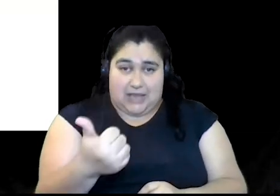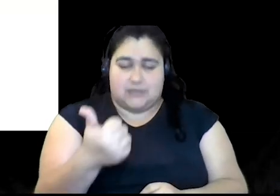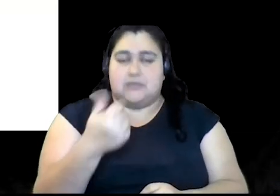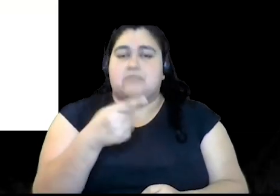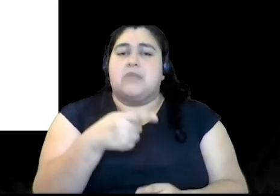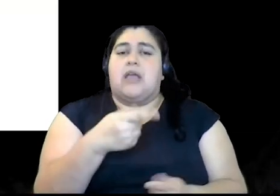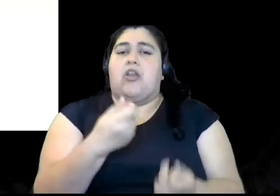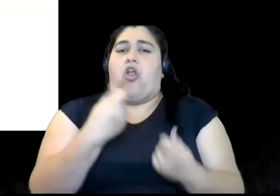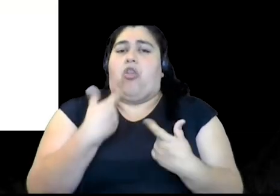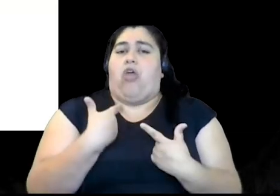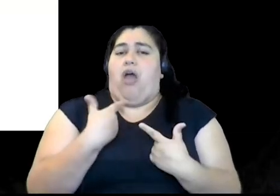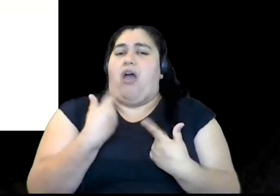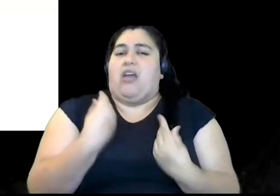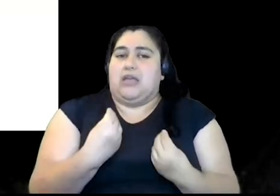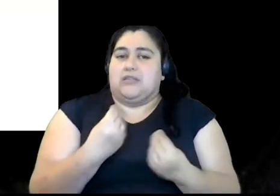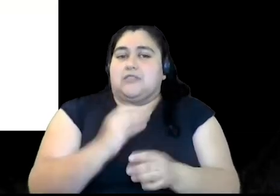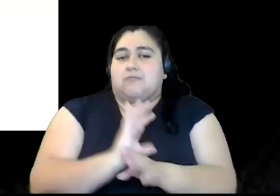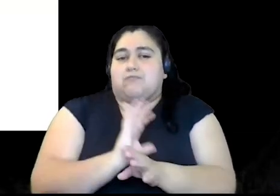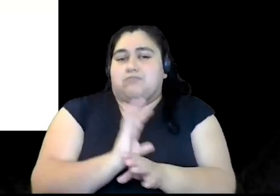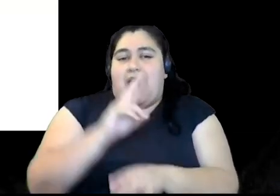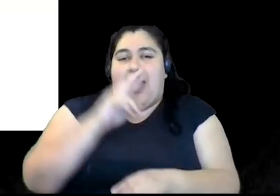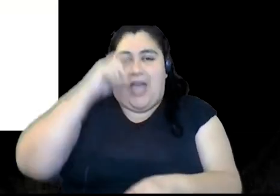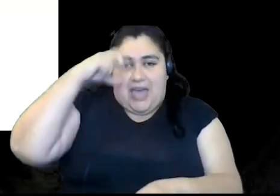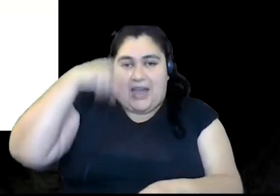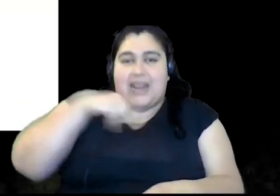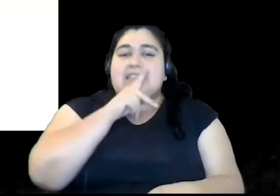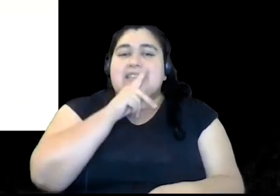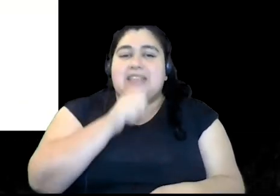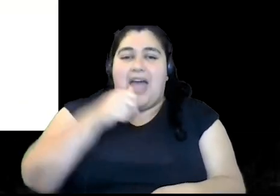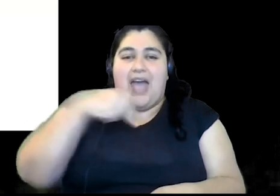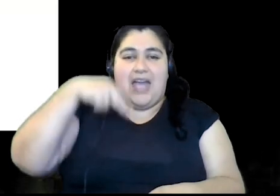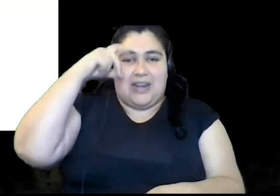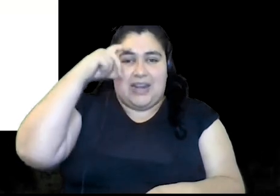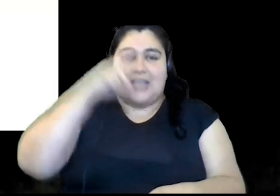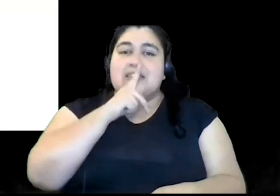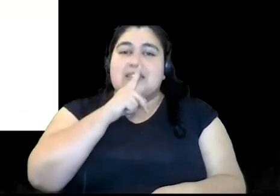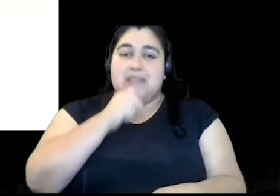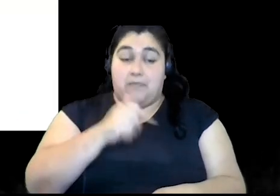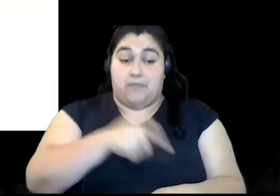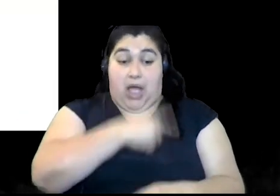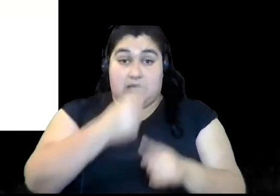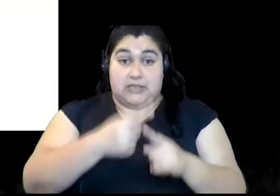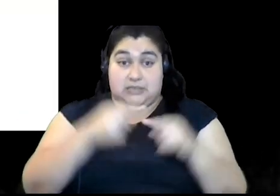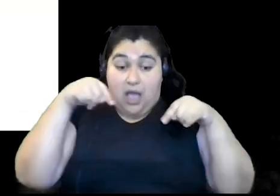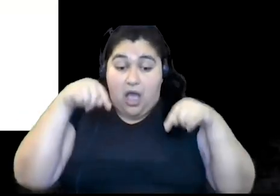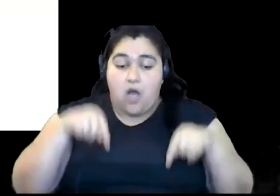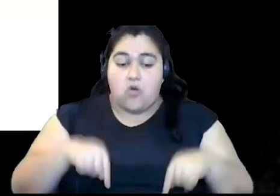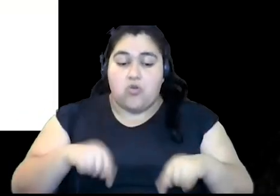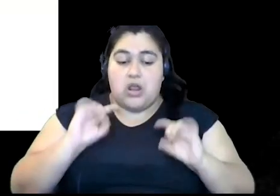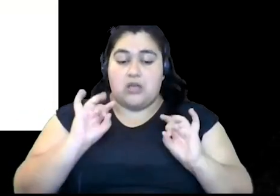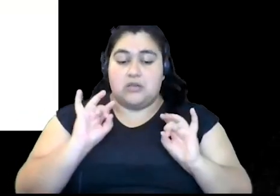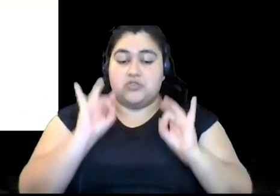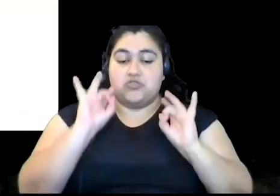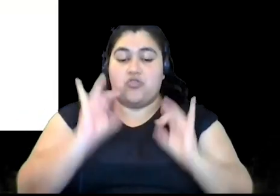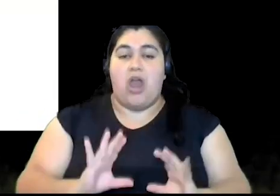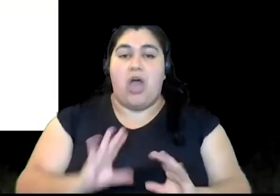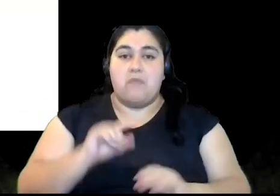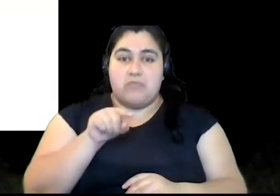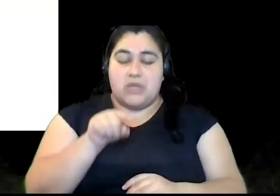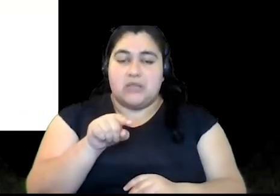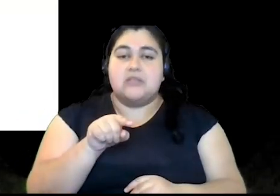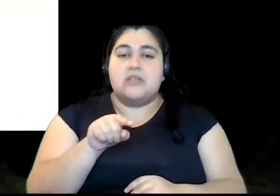me permiten obtener renta neta. Hasta este momento, solamente les estoy